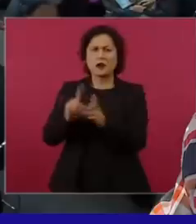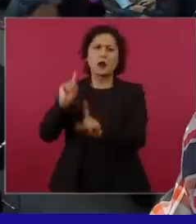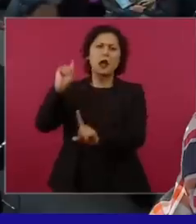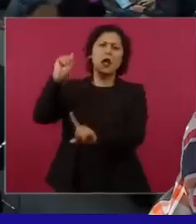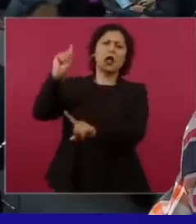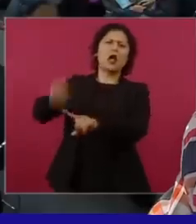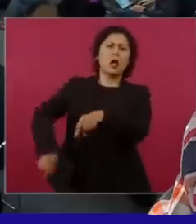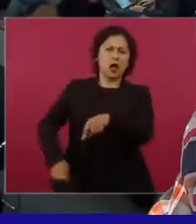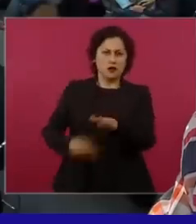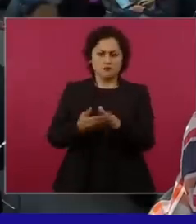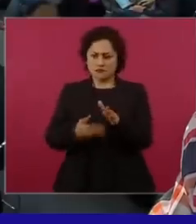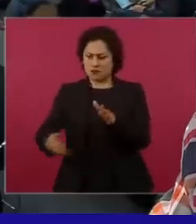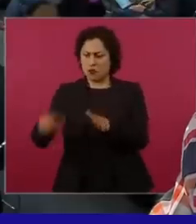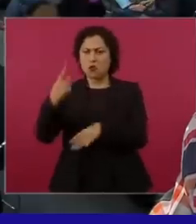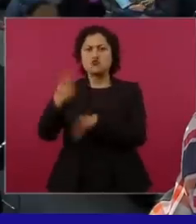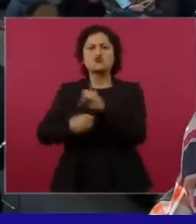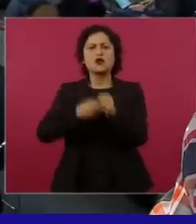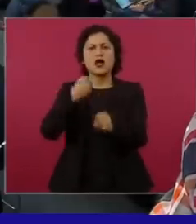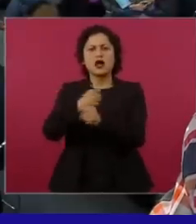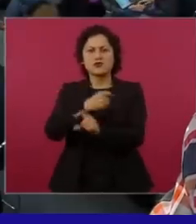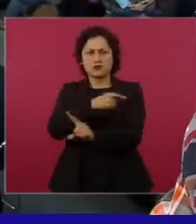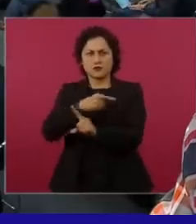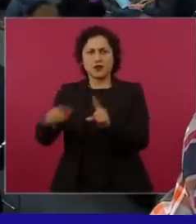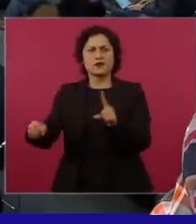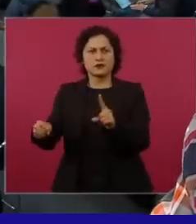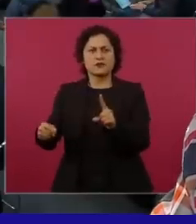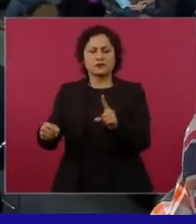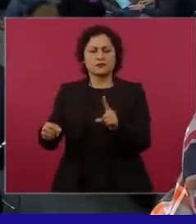medio, pero nunca lo dejaron,